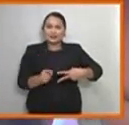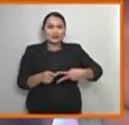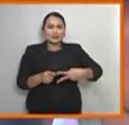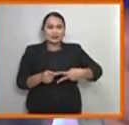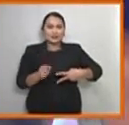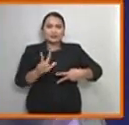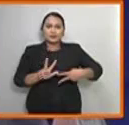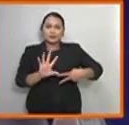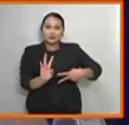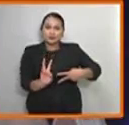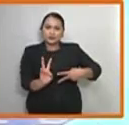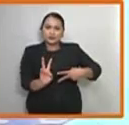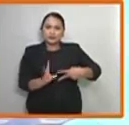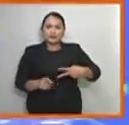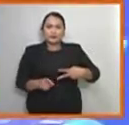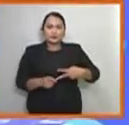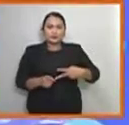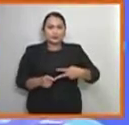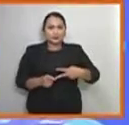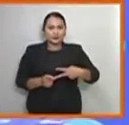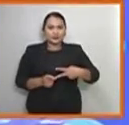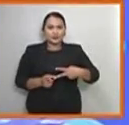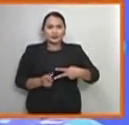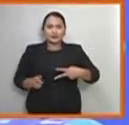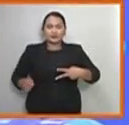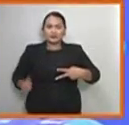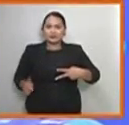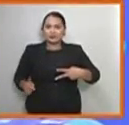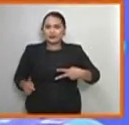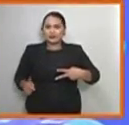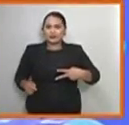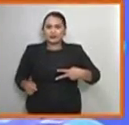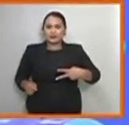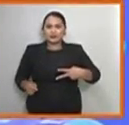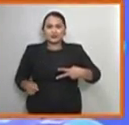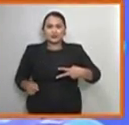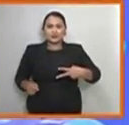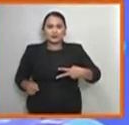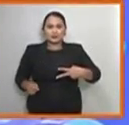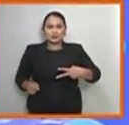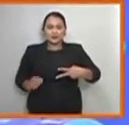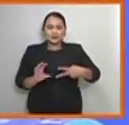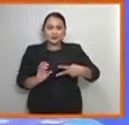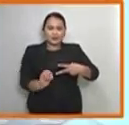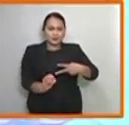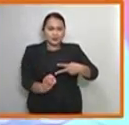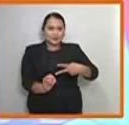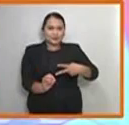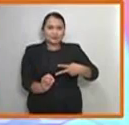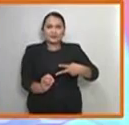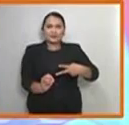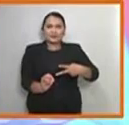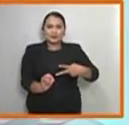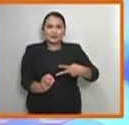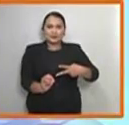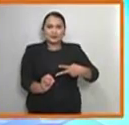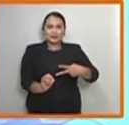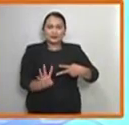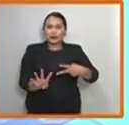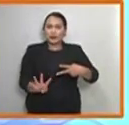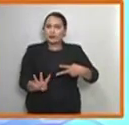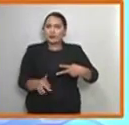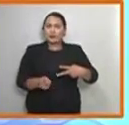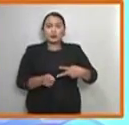es el 37. Ahora conoceremos el segundo número ganador con su primer dígito. Este es el 0. Segundo dígito, este es el